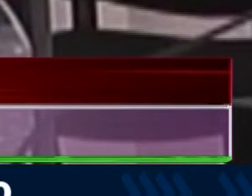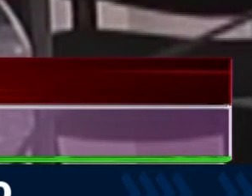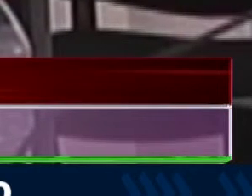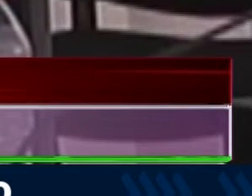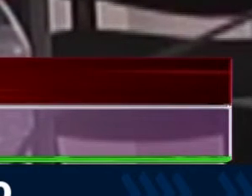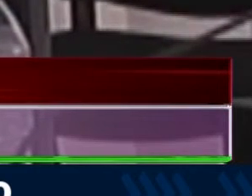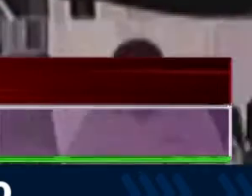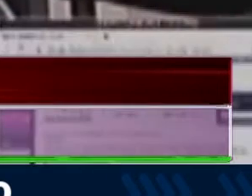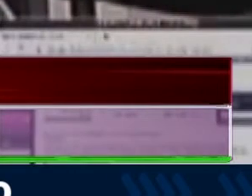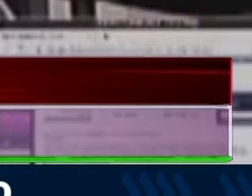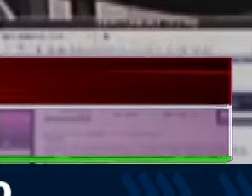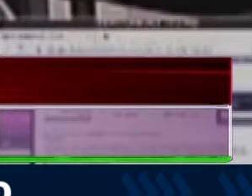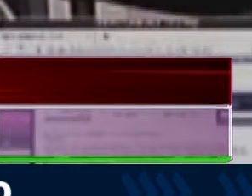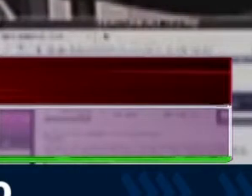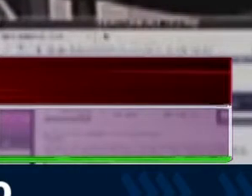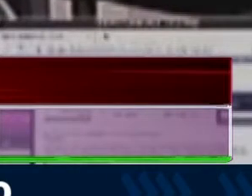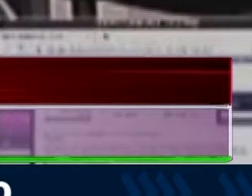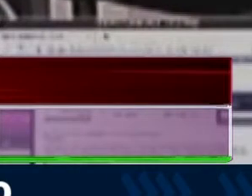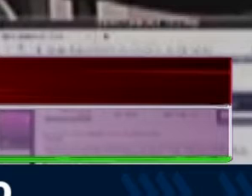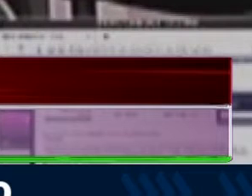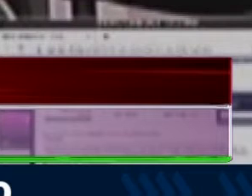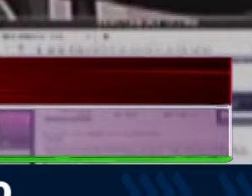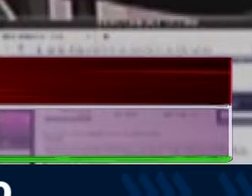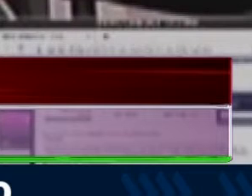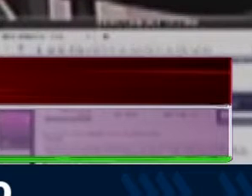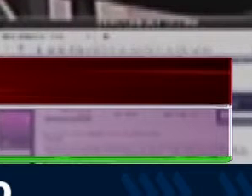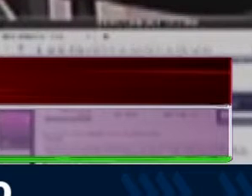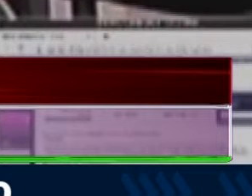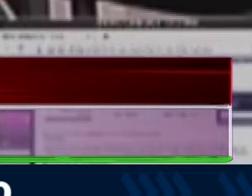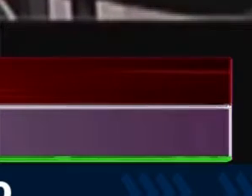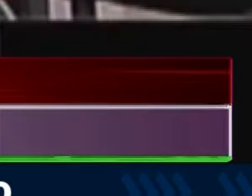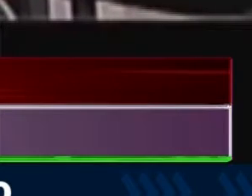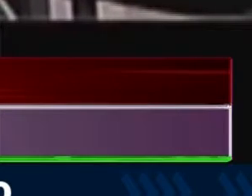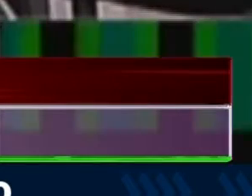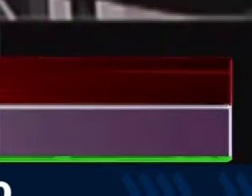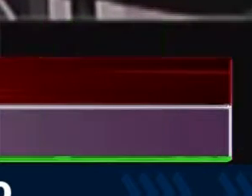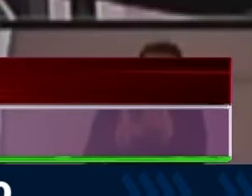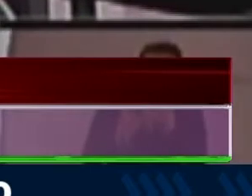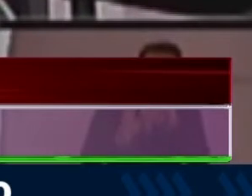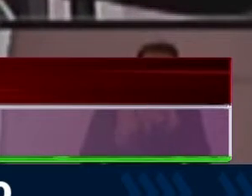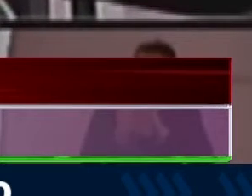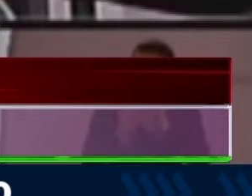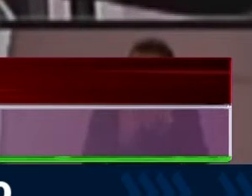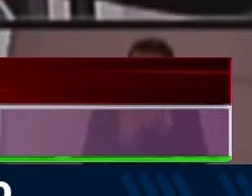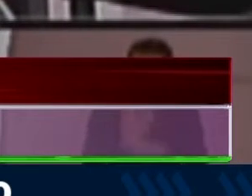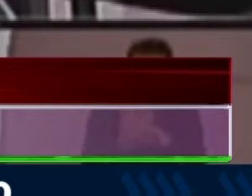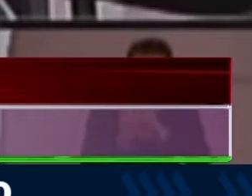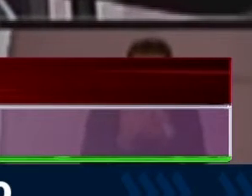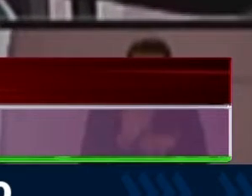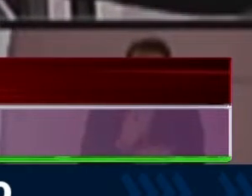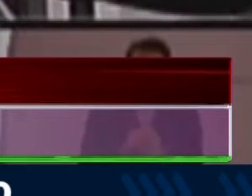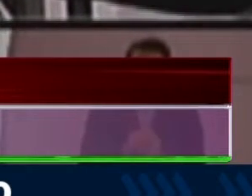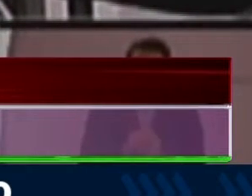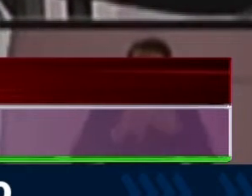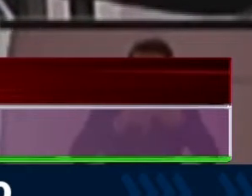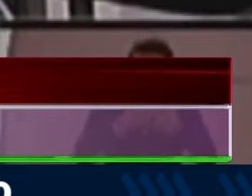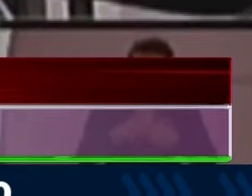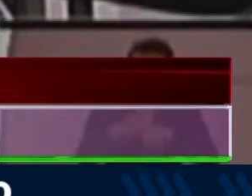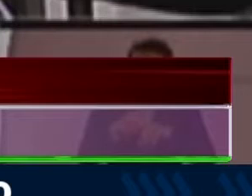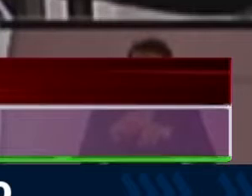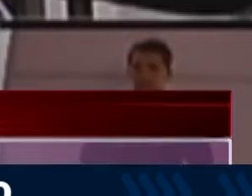probable intentos de ataques es por ejemplo que a partir de las